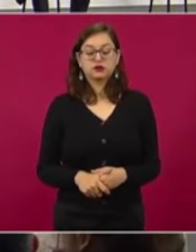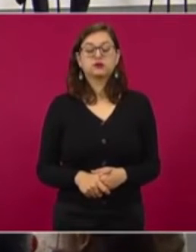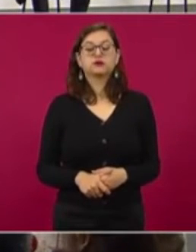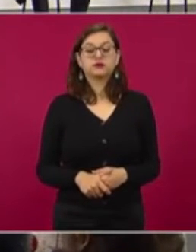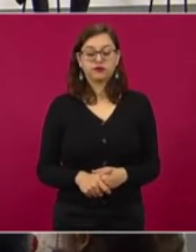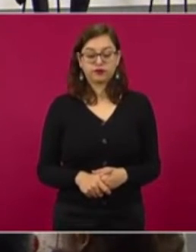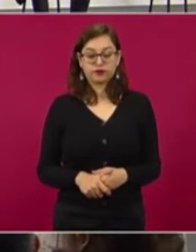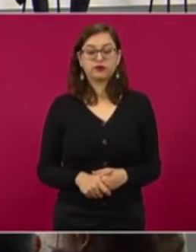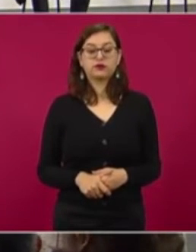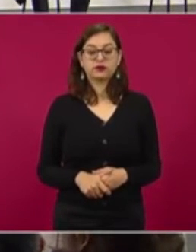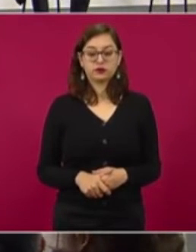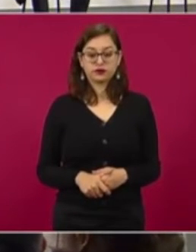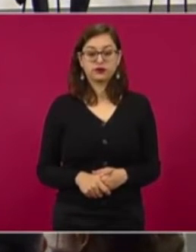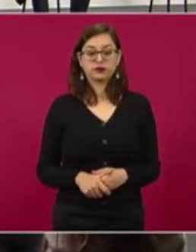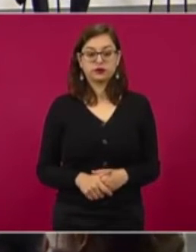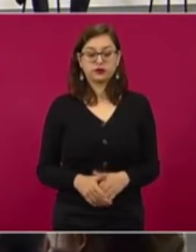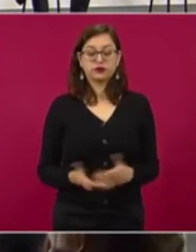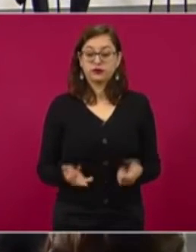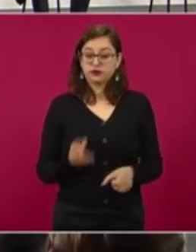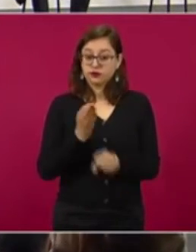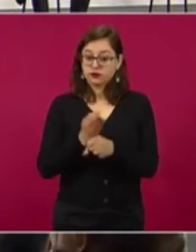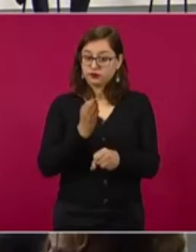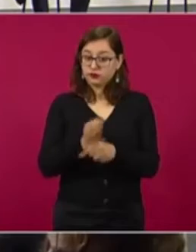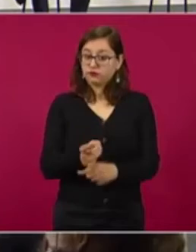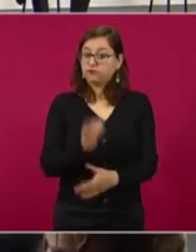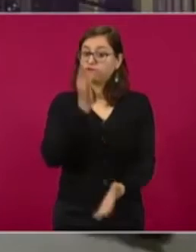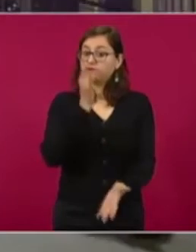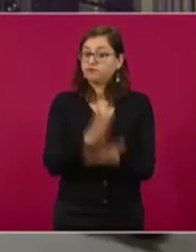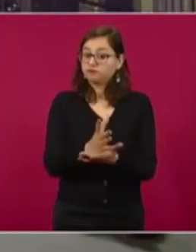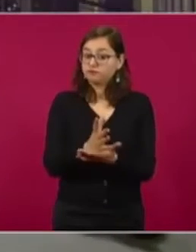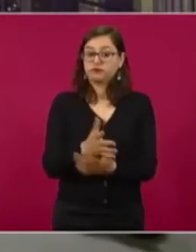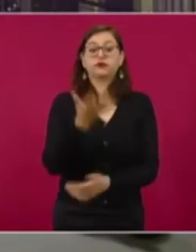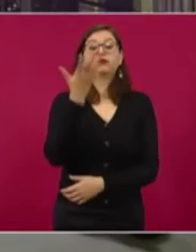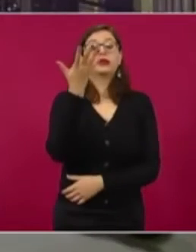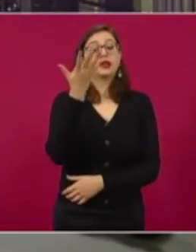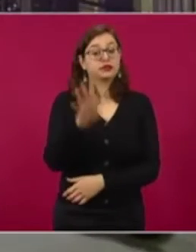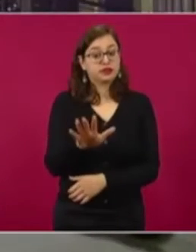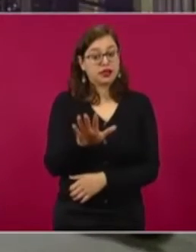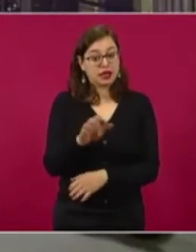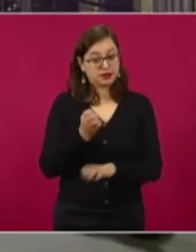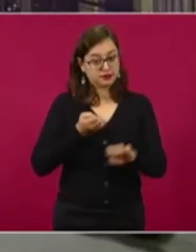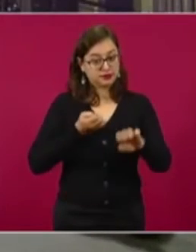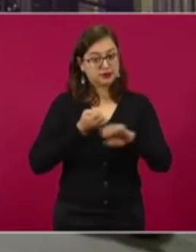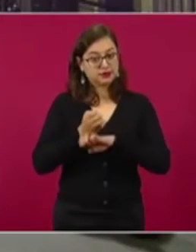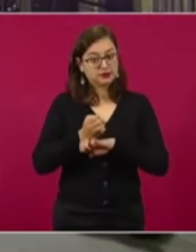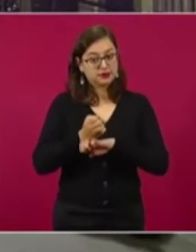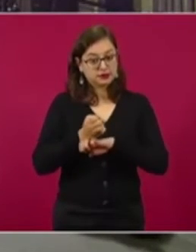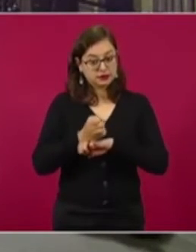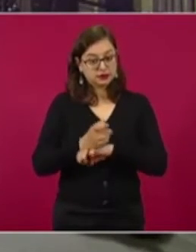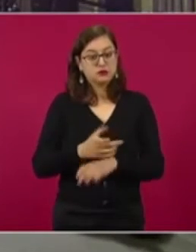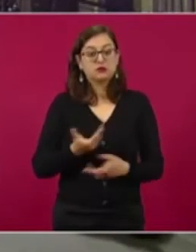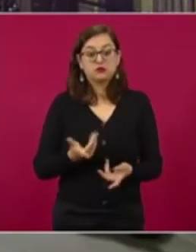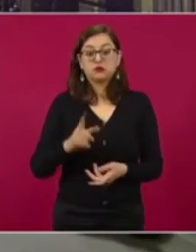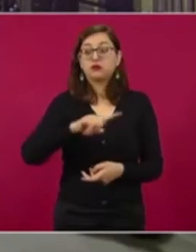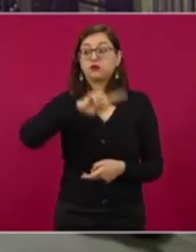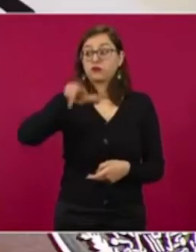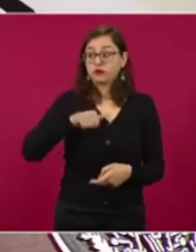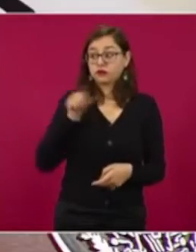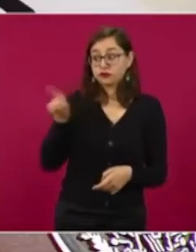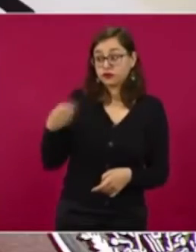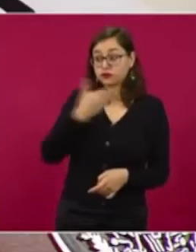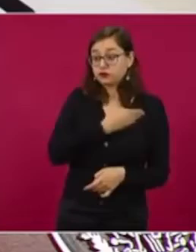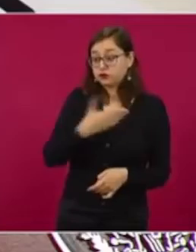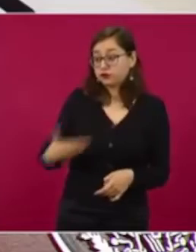Efectivamente, ahora está para 10 estados. Sería el señor presidente quien